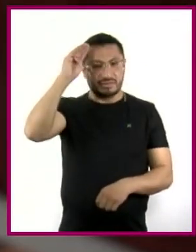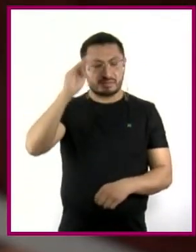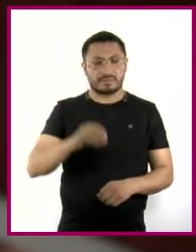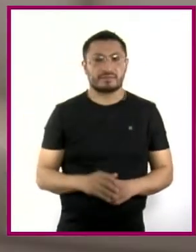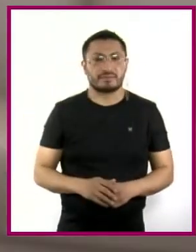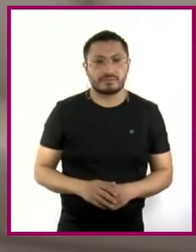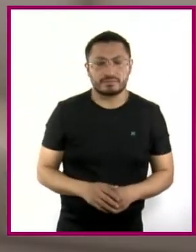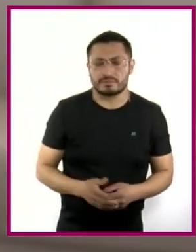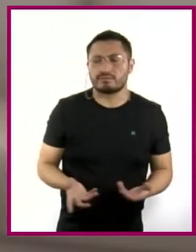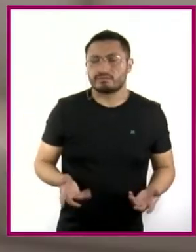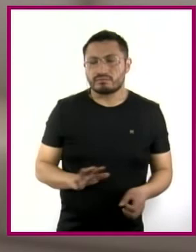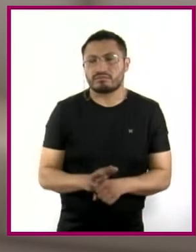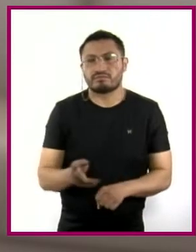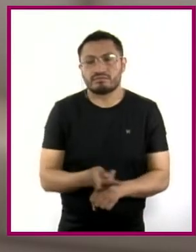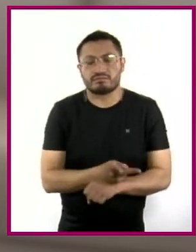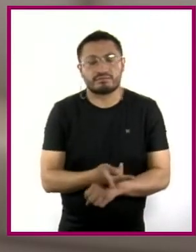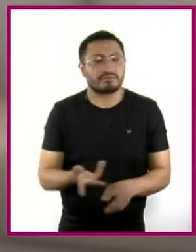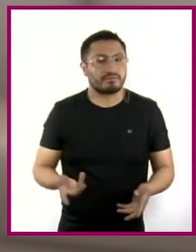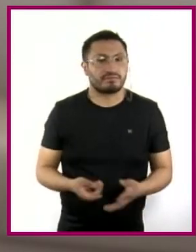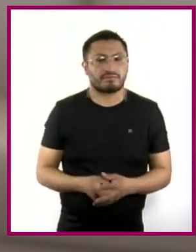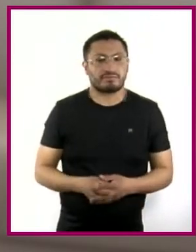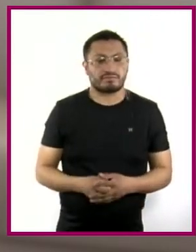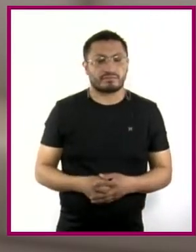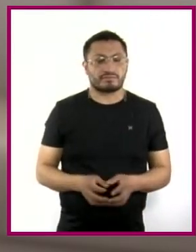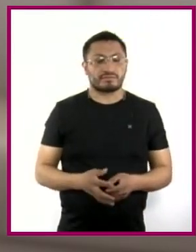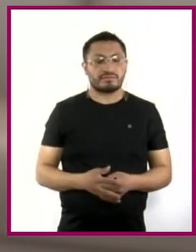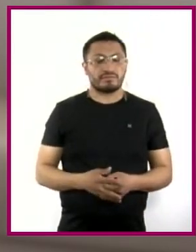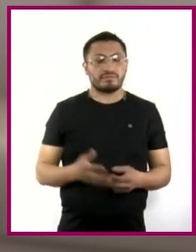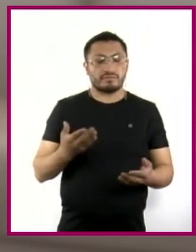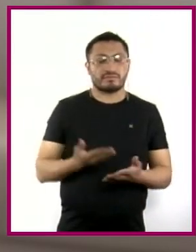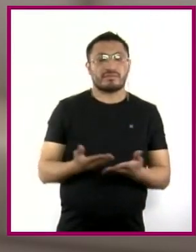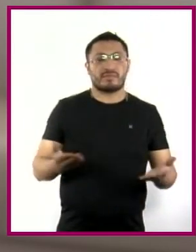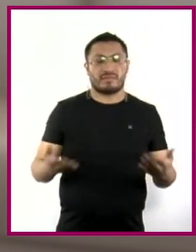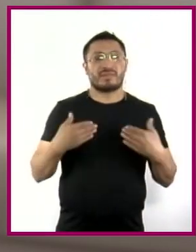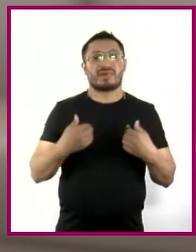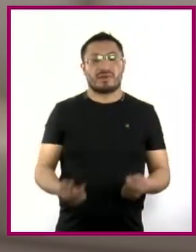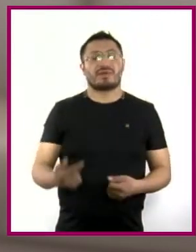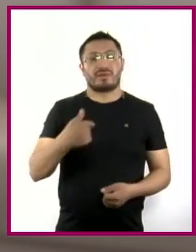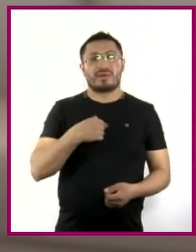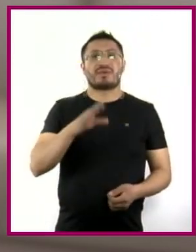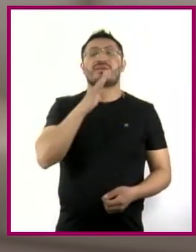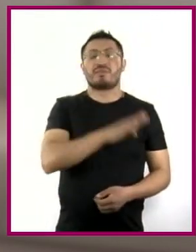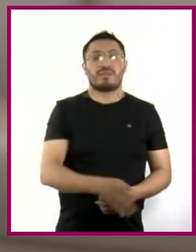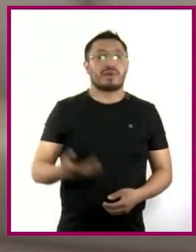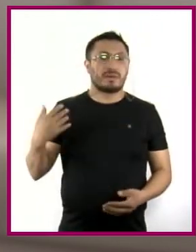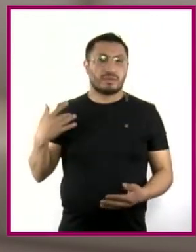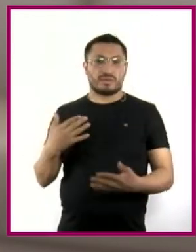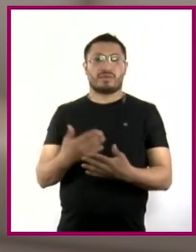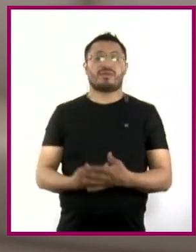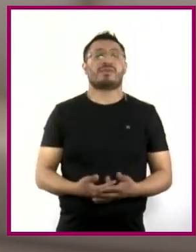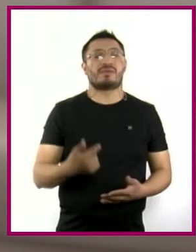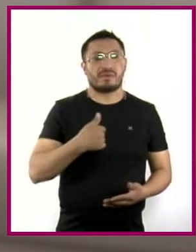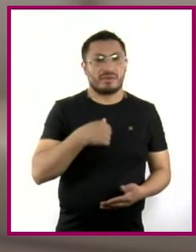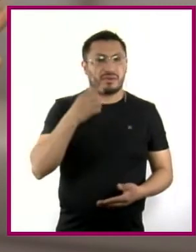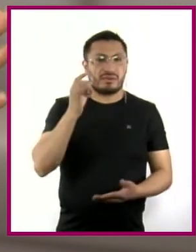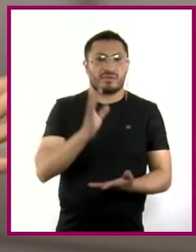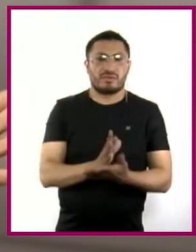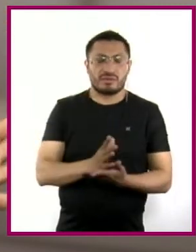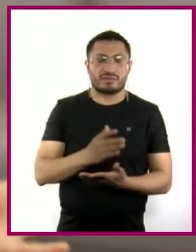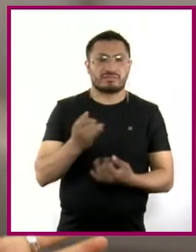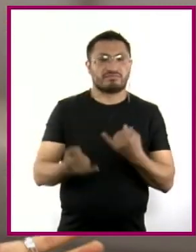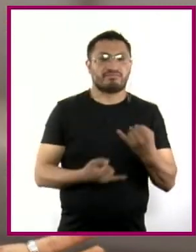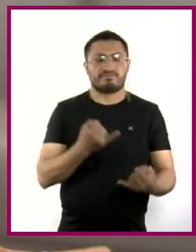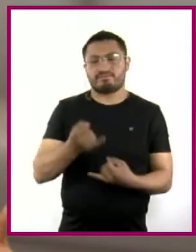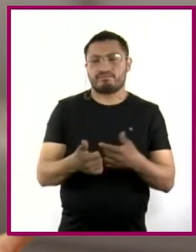¿Qué pasa? Pues que ahora veo lo mal que he estado en estos días. Me la he pasado enfrascado